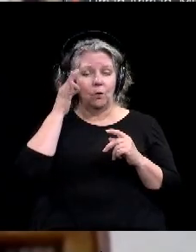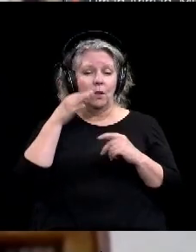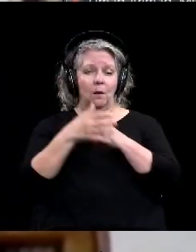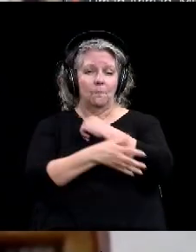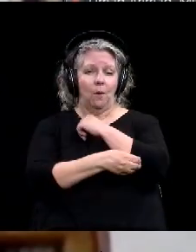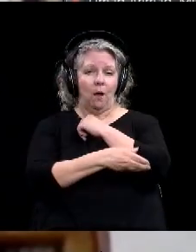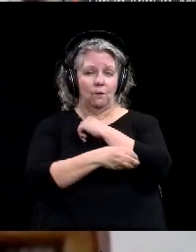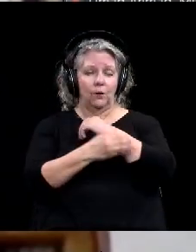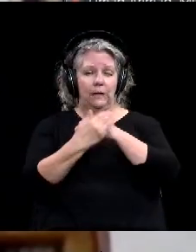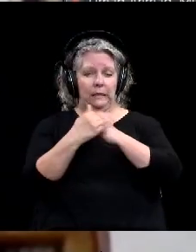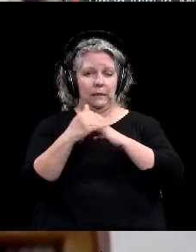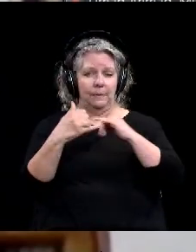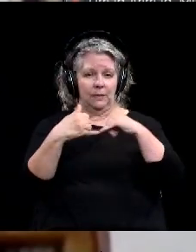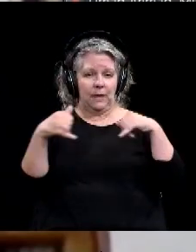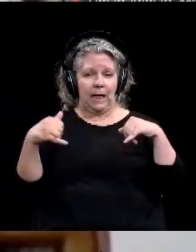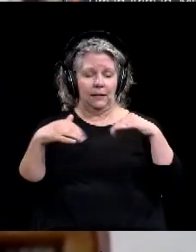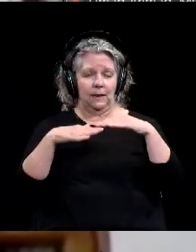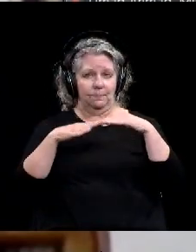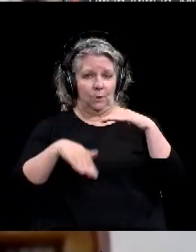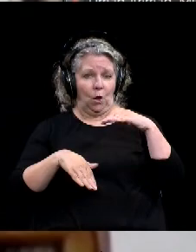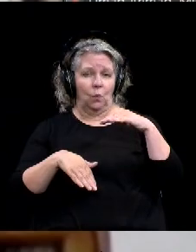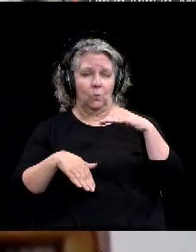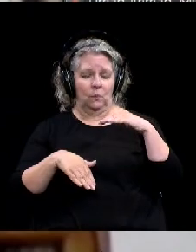estos recipientes